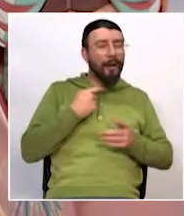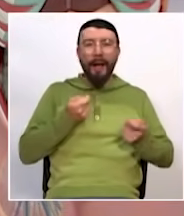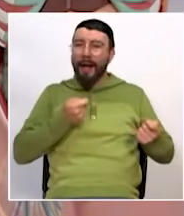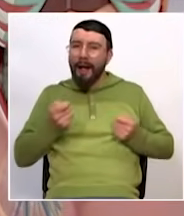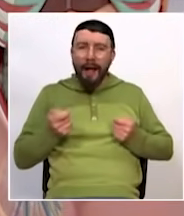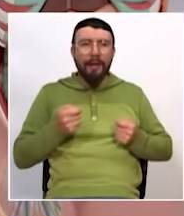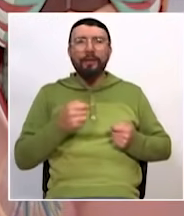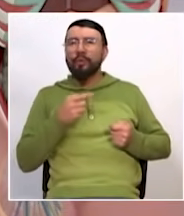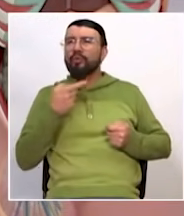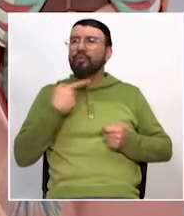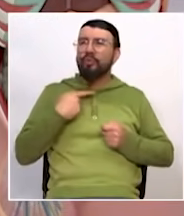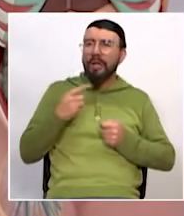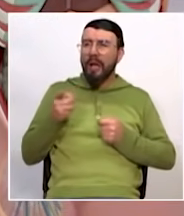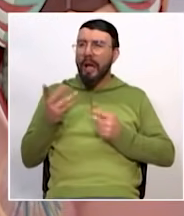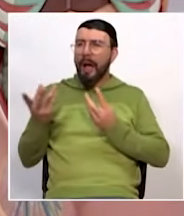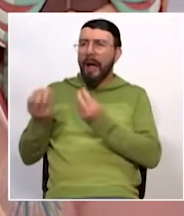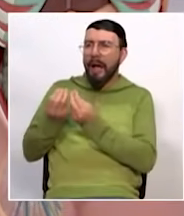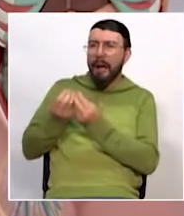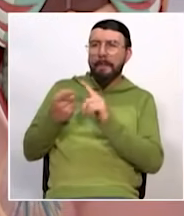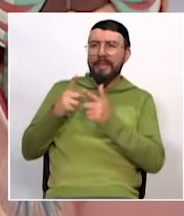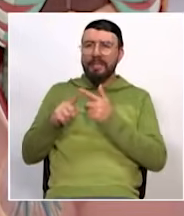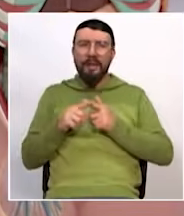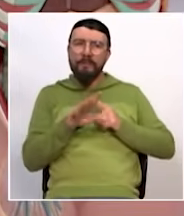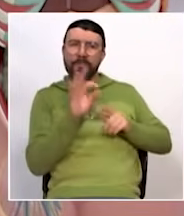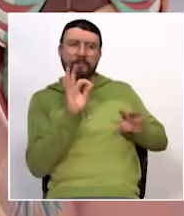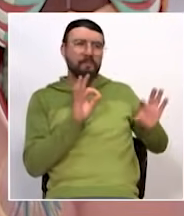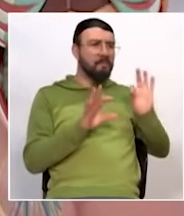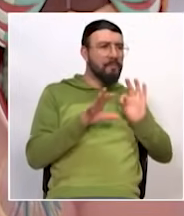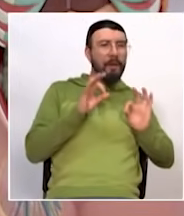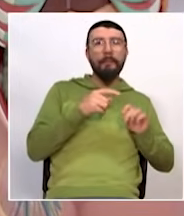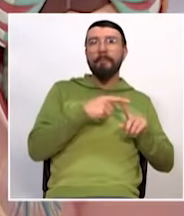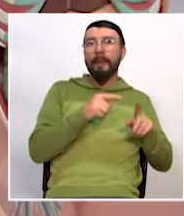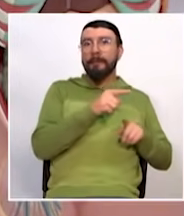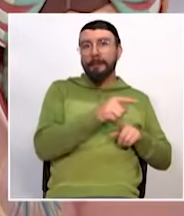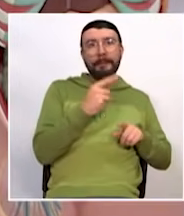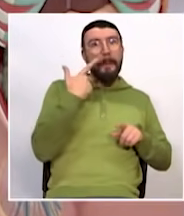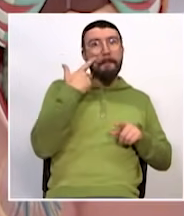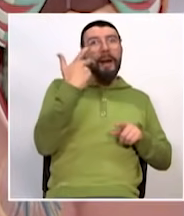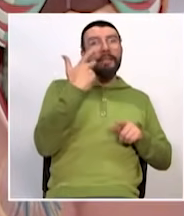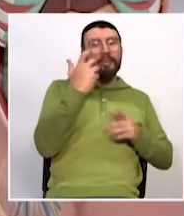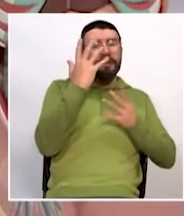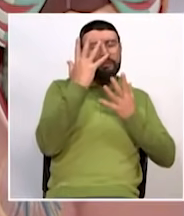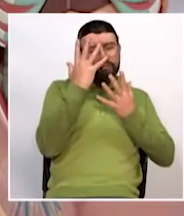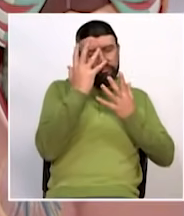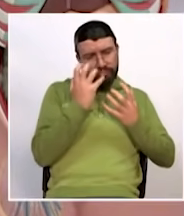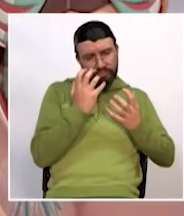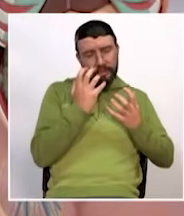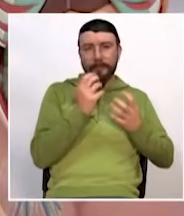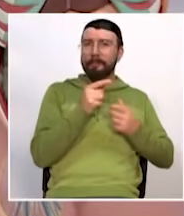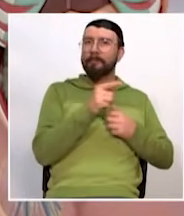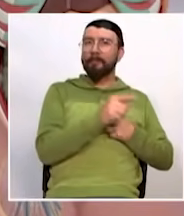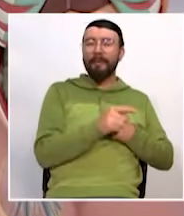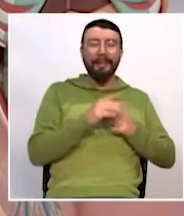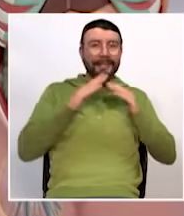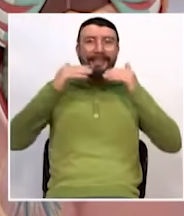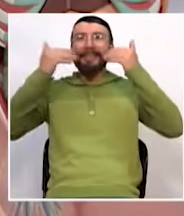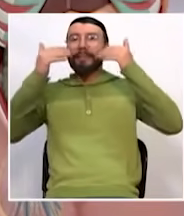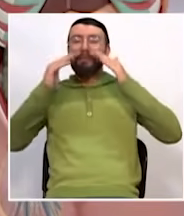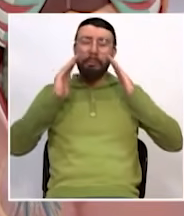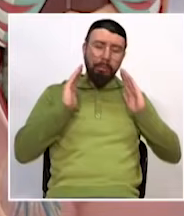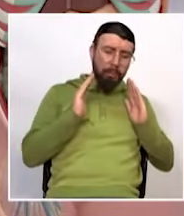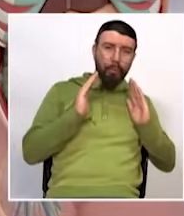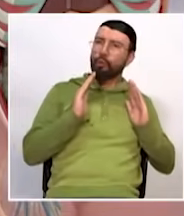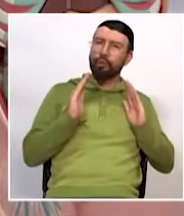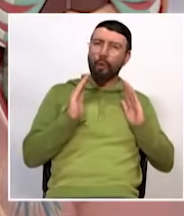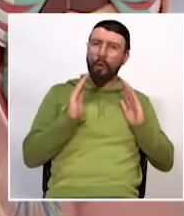terreno de amistad pero también son más propensas a deprimirse son personas ni alegre ni tristes son personas simplemente